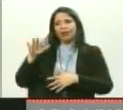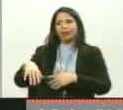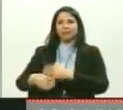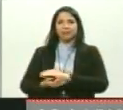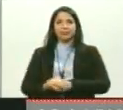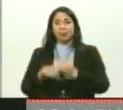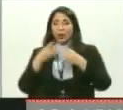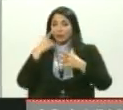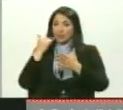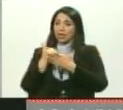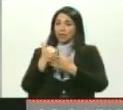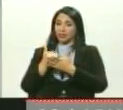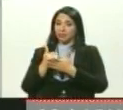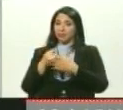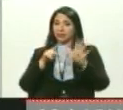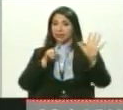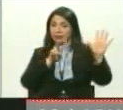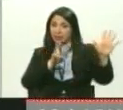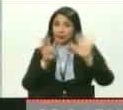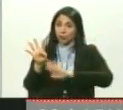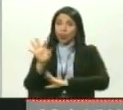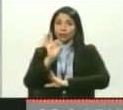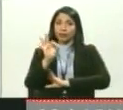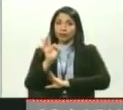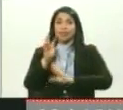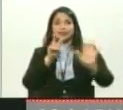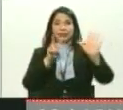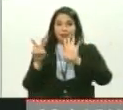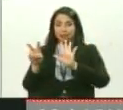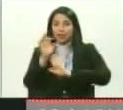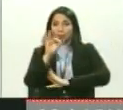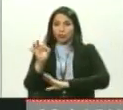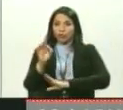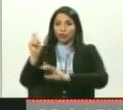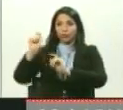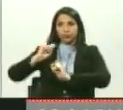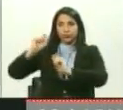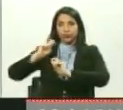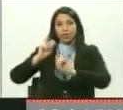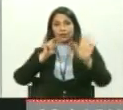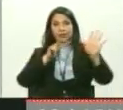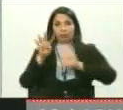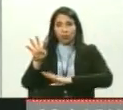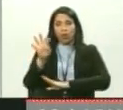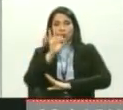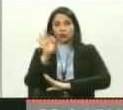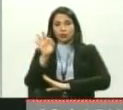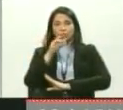Bueno, fíjate, 74%, 77 juegos tradicionales, 74 leer,